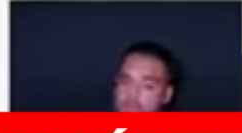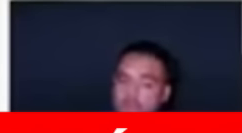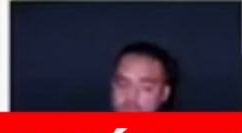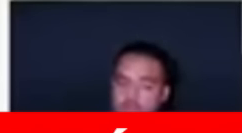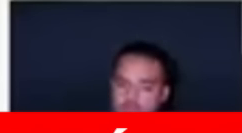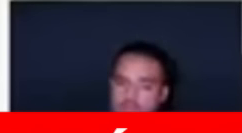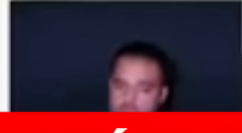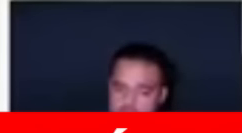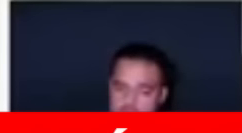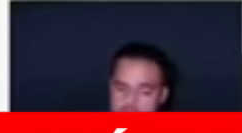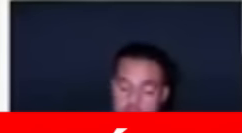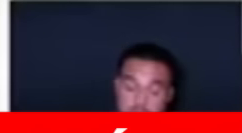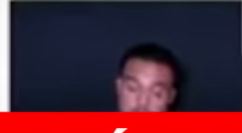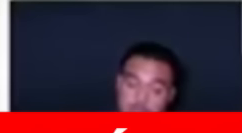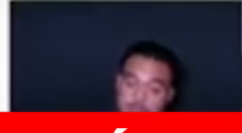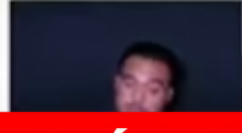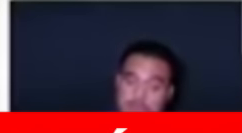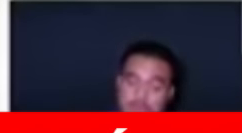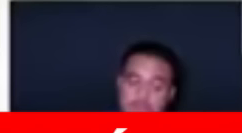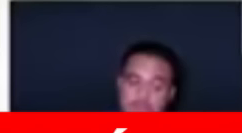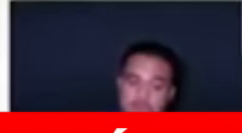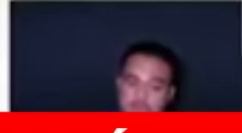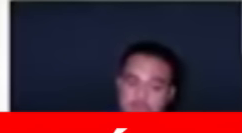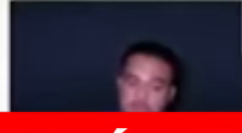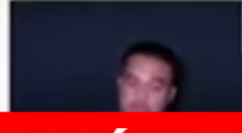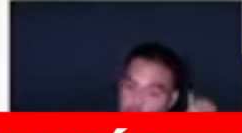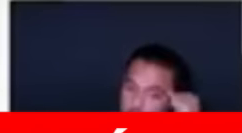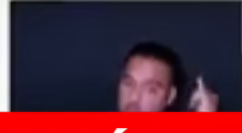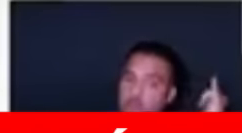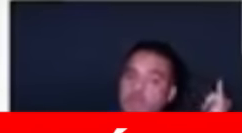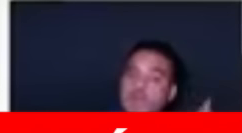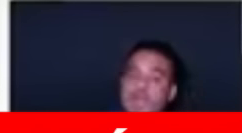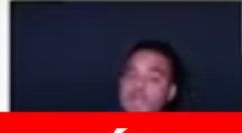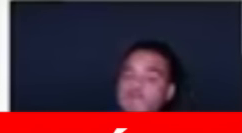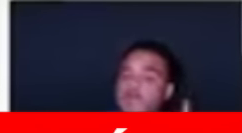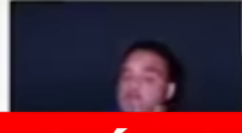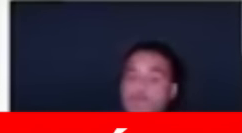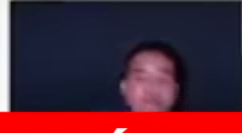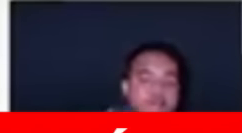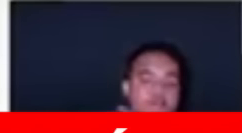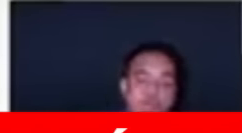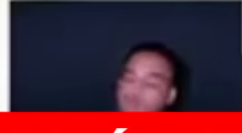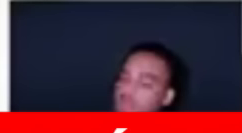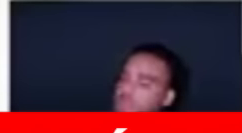sinceramente, debiera ser un verdadero jefe o jefa del